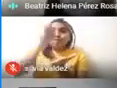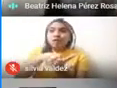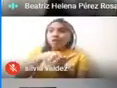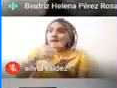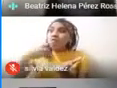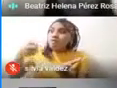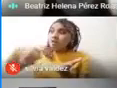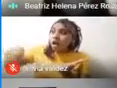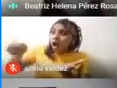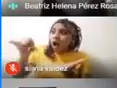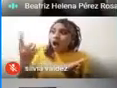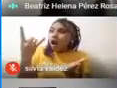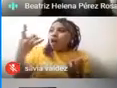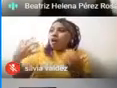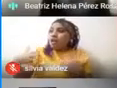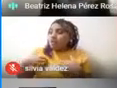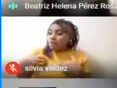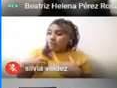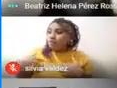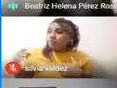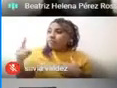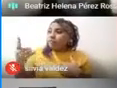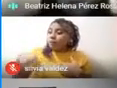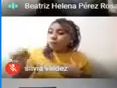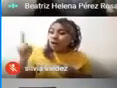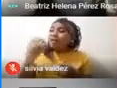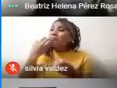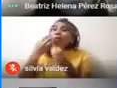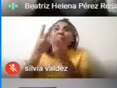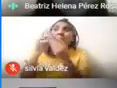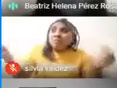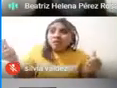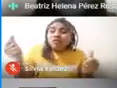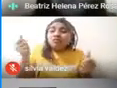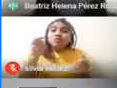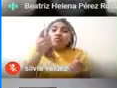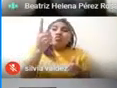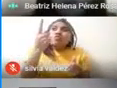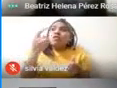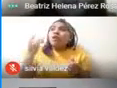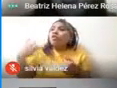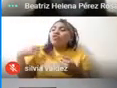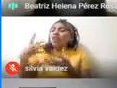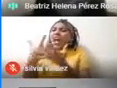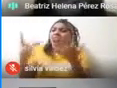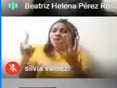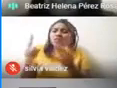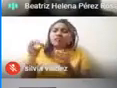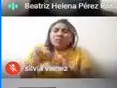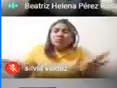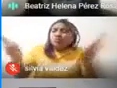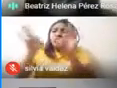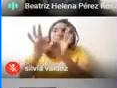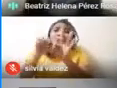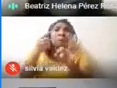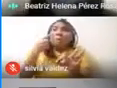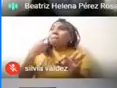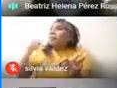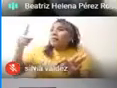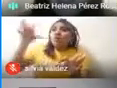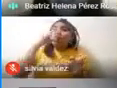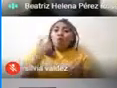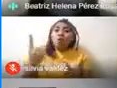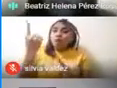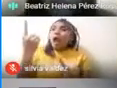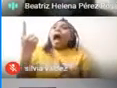tiene o tienen un tipo de contenido endémico, ¿cómo voy a hacer para que